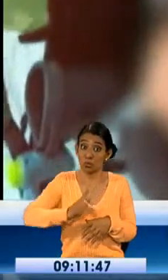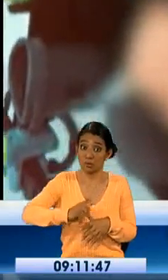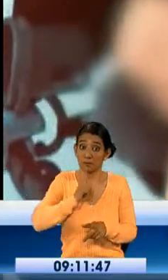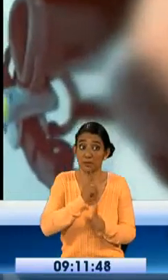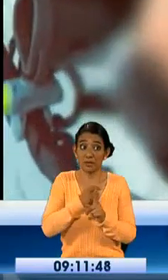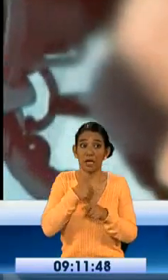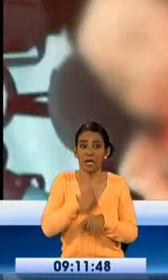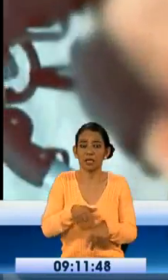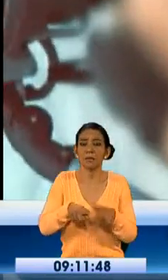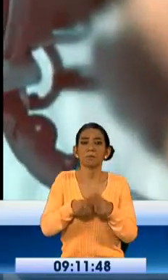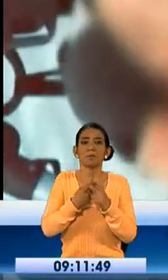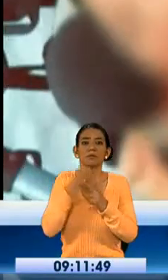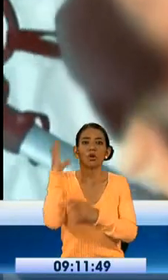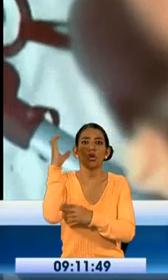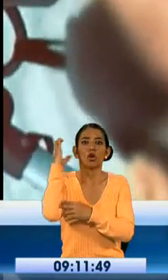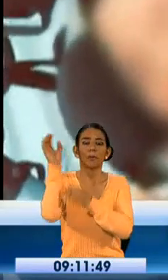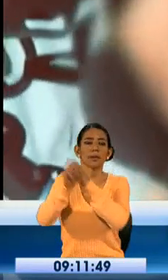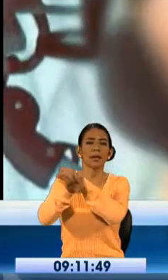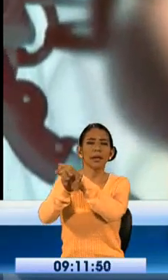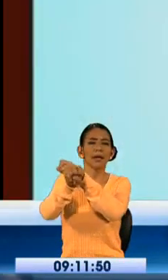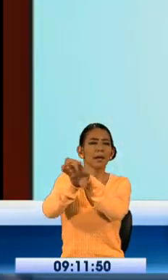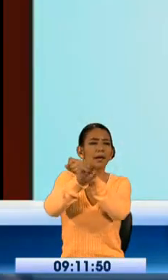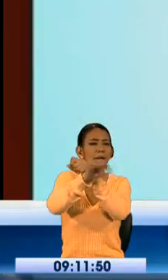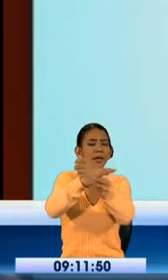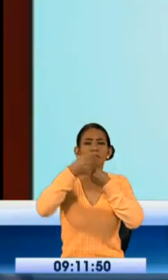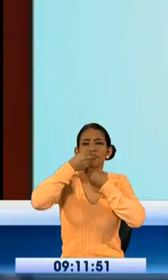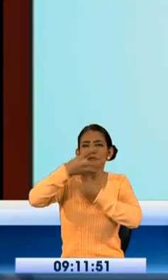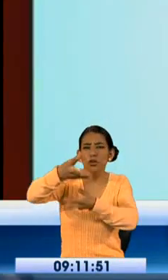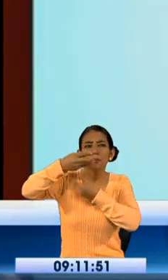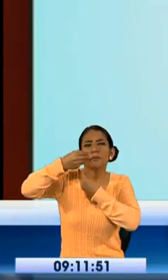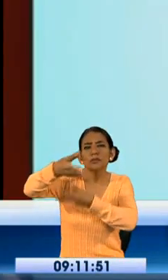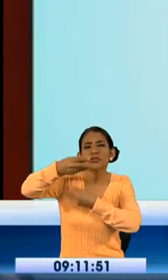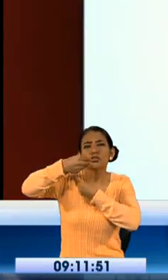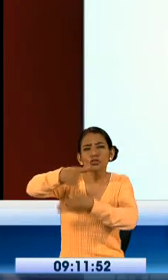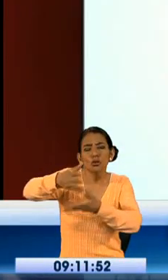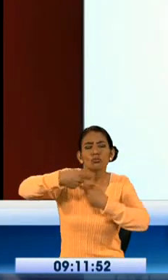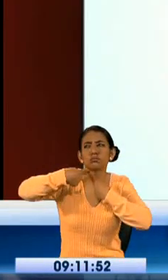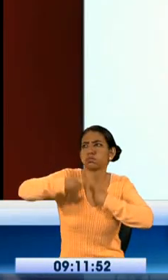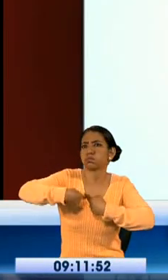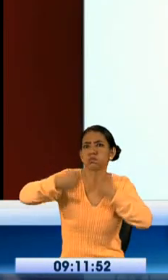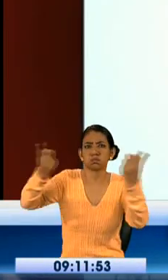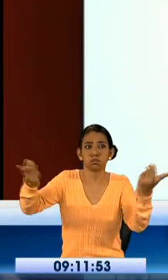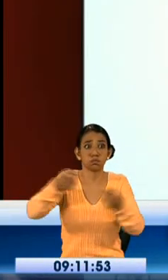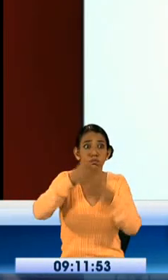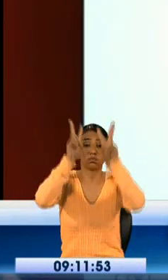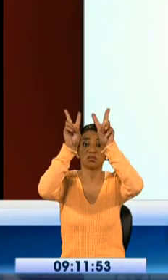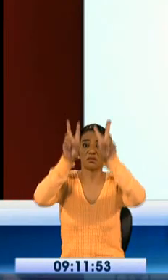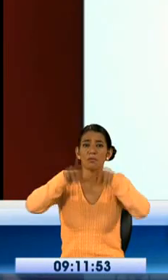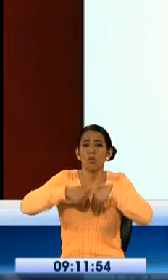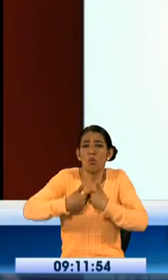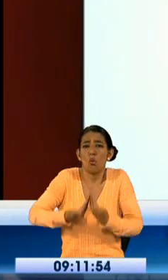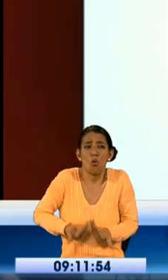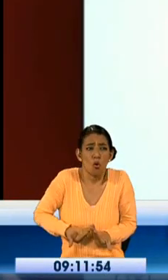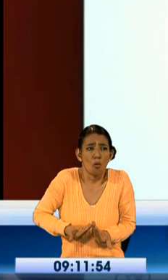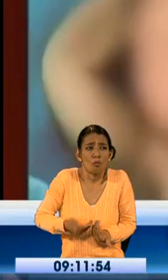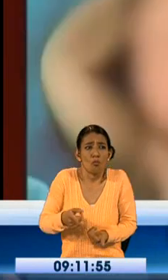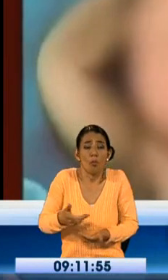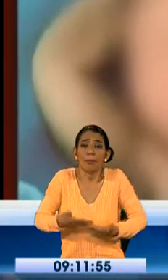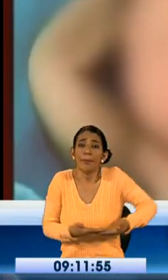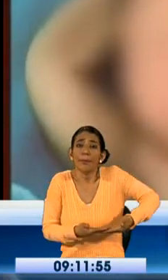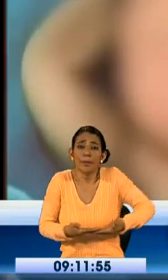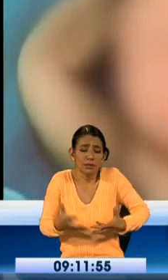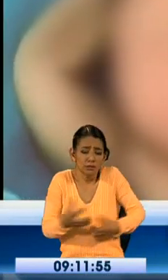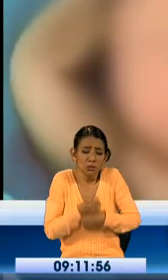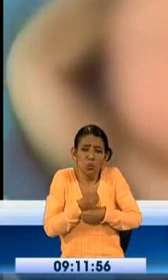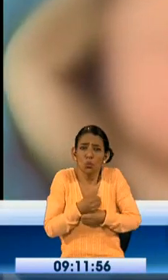emprendió en Colombia una campaña de información que ha traspasado fronteras. Nos habla de las condiciones para el sueño seguro de un